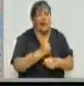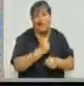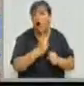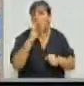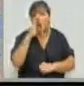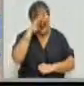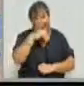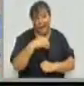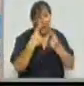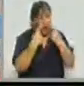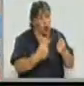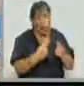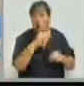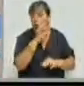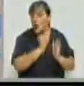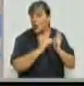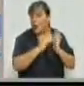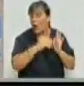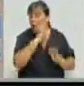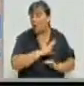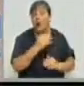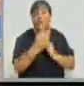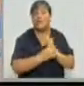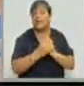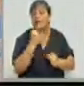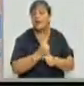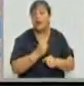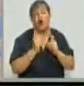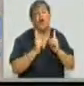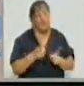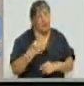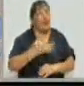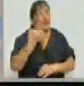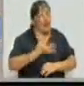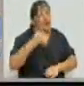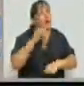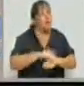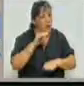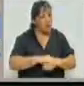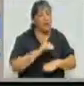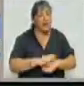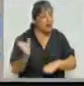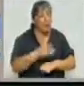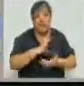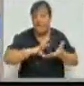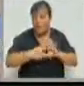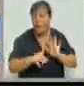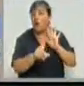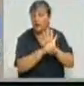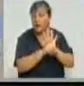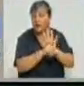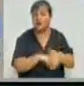negro, no están reconocidas. Es decir, desde el Ministerio de Trabajo también se tiene que hacer todo un mecanismo con esta ley.